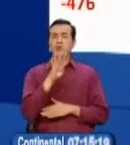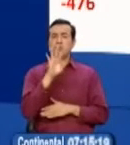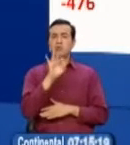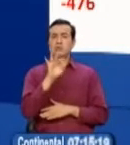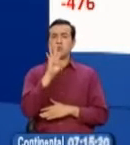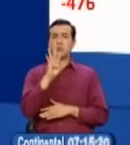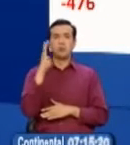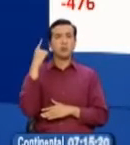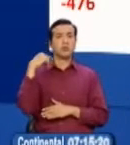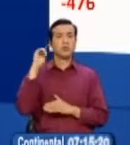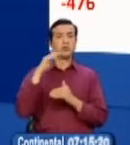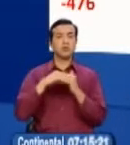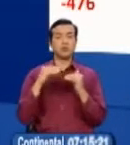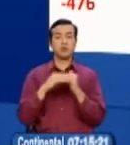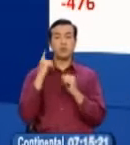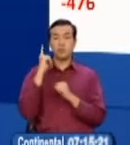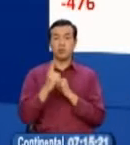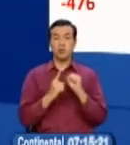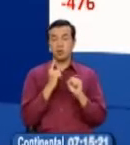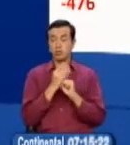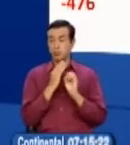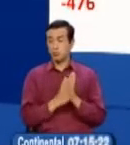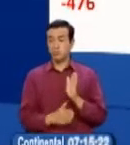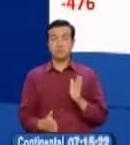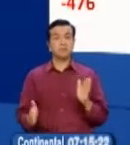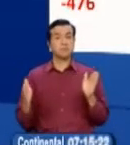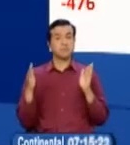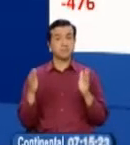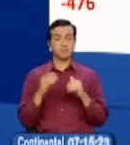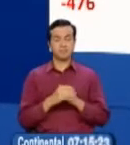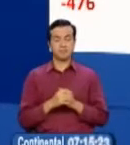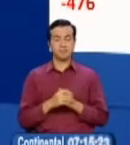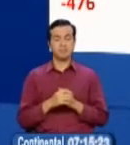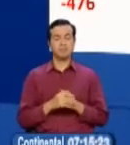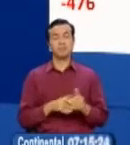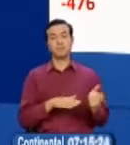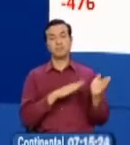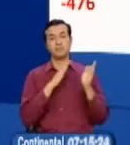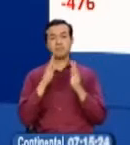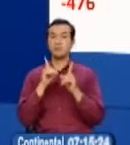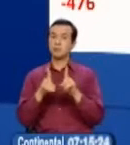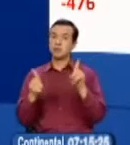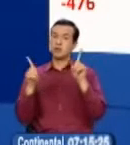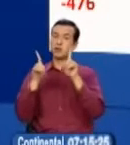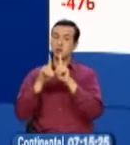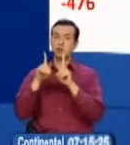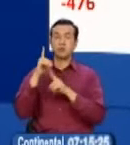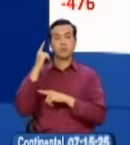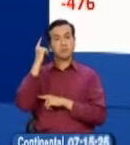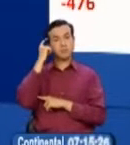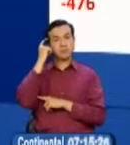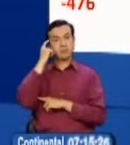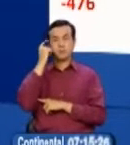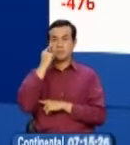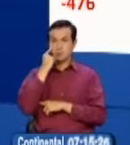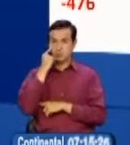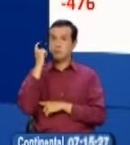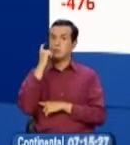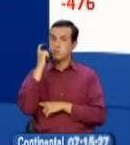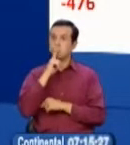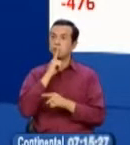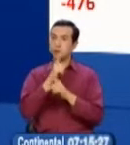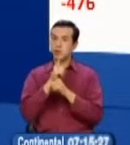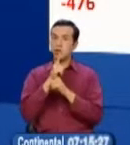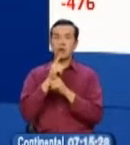494 millones en 1 año. Ahora bien, hay un dato que sí nos conduce a pensar que se necesita